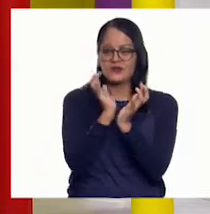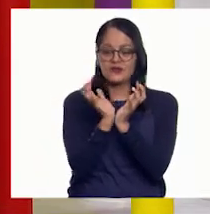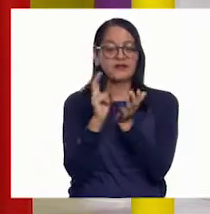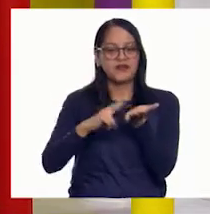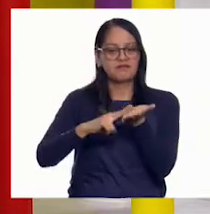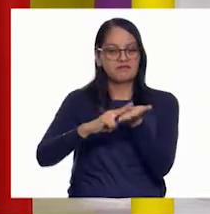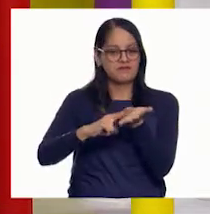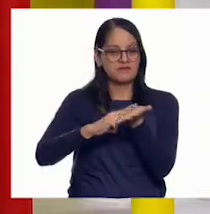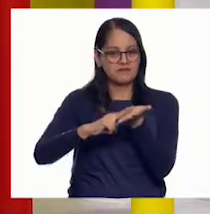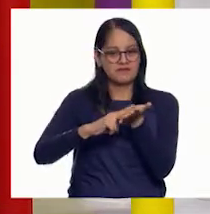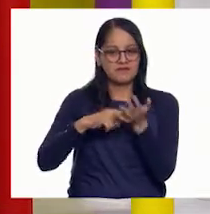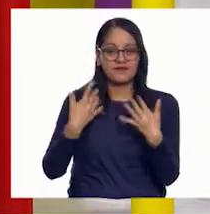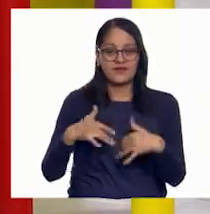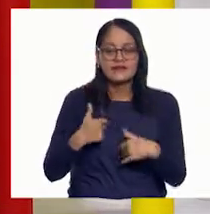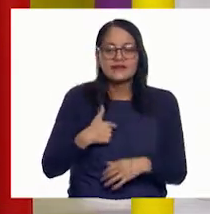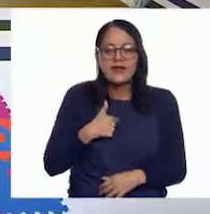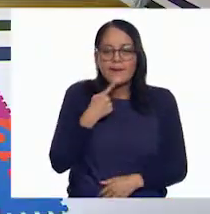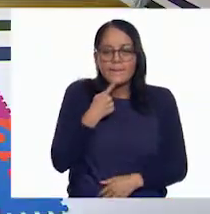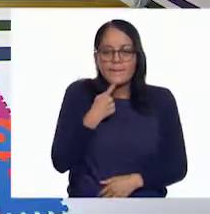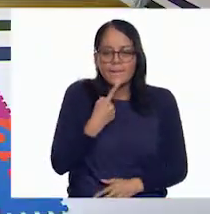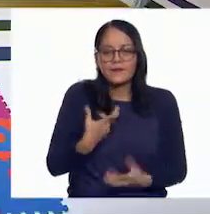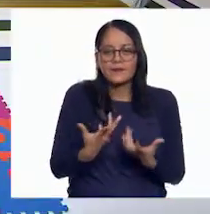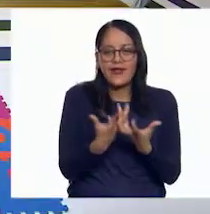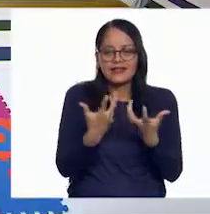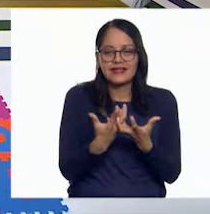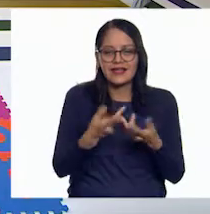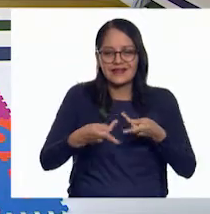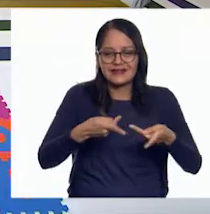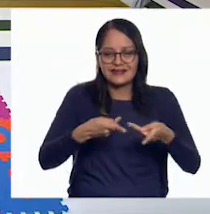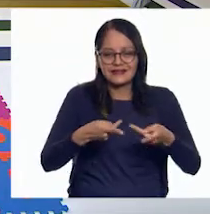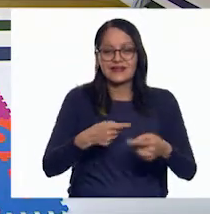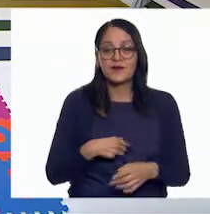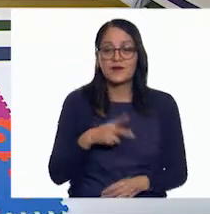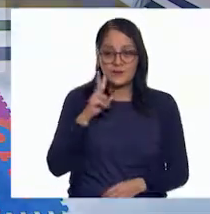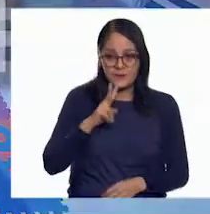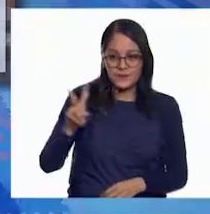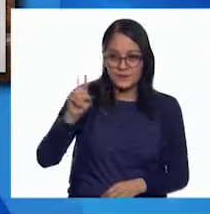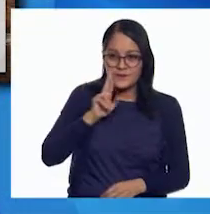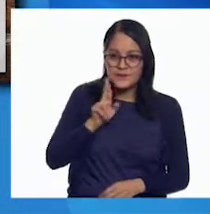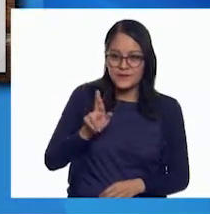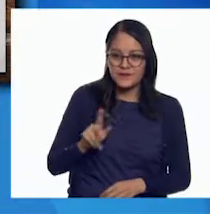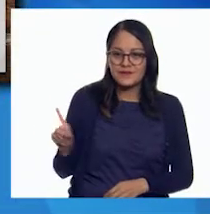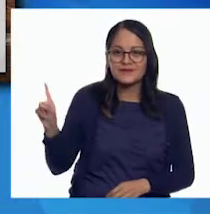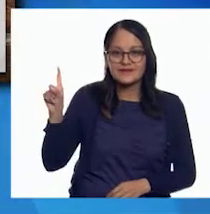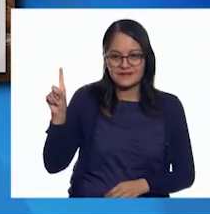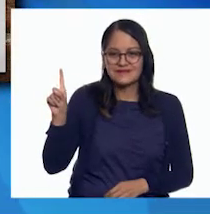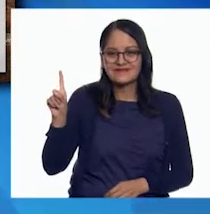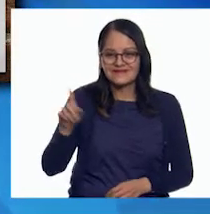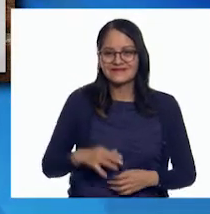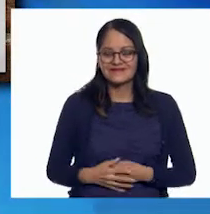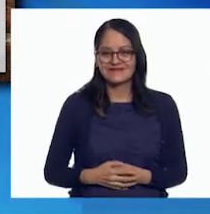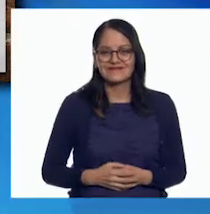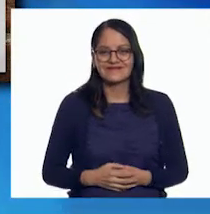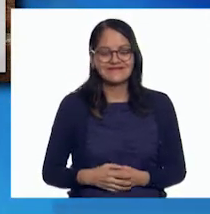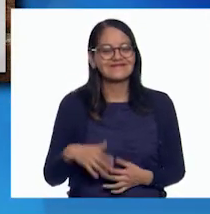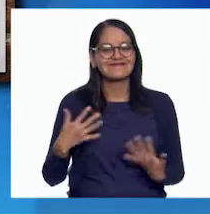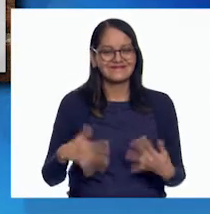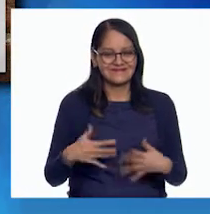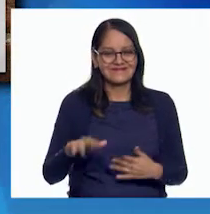se me antoja para hacerla en ensalada, como dice en la adivinanza! Sí, a ver, vamos a ver la respuesta. A ver. Descubramos si es cierto.